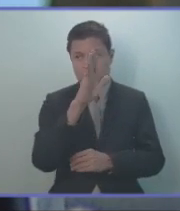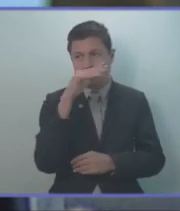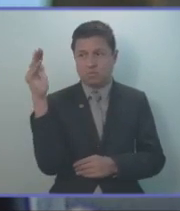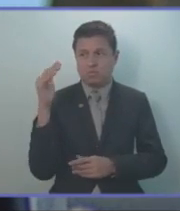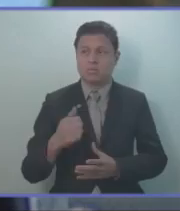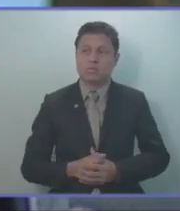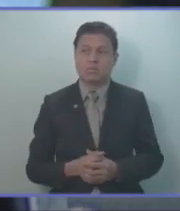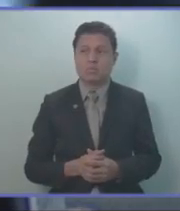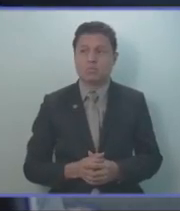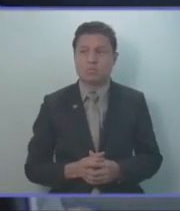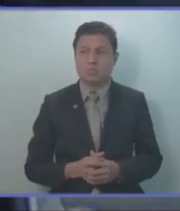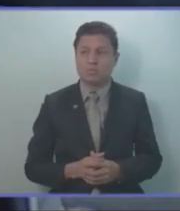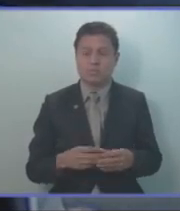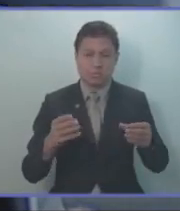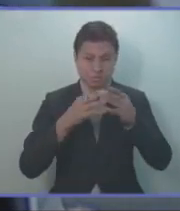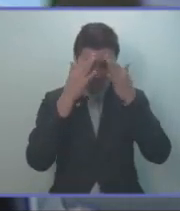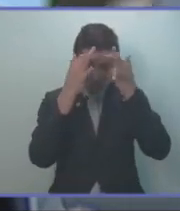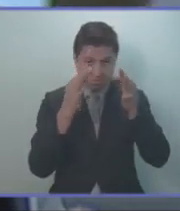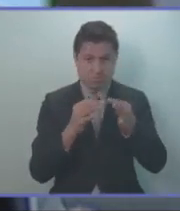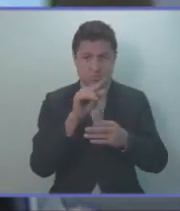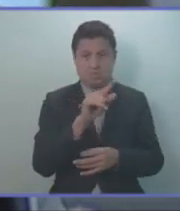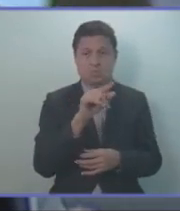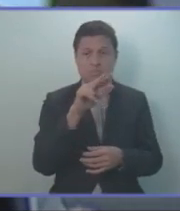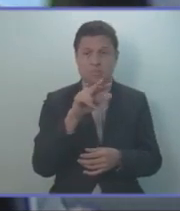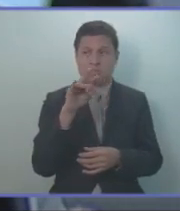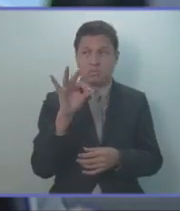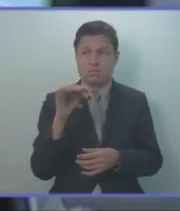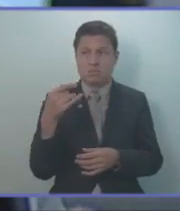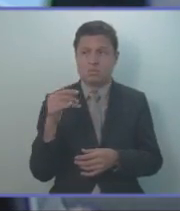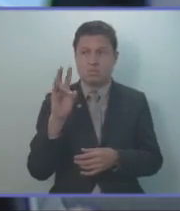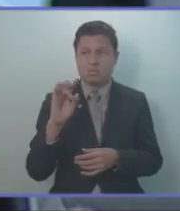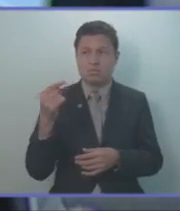país. Dictamen número